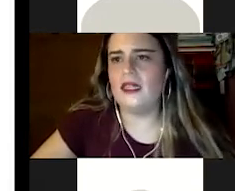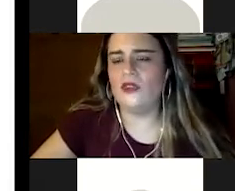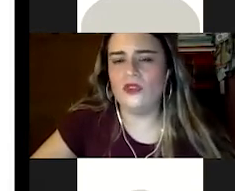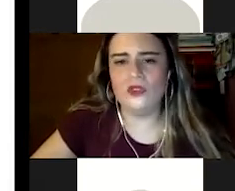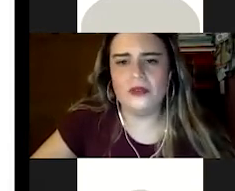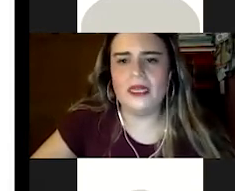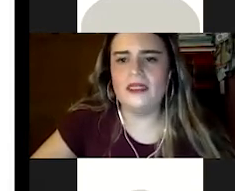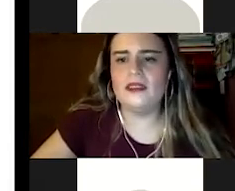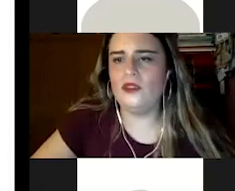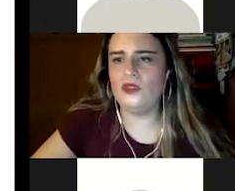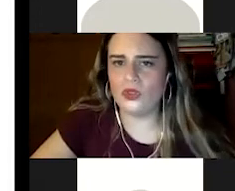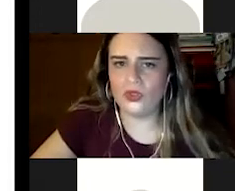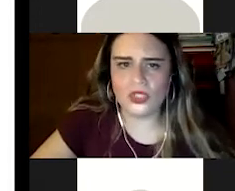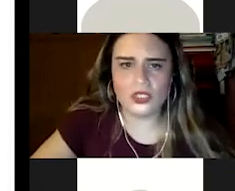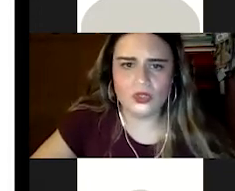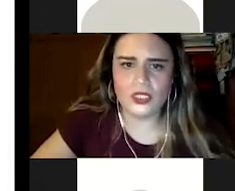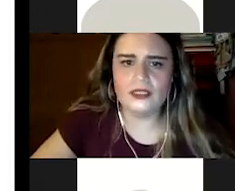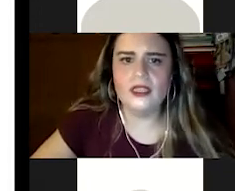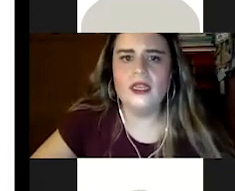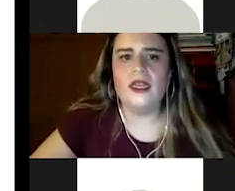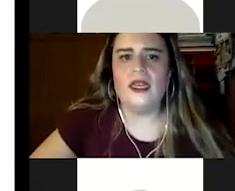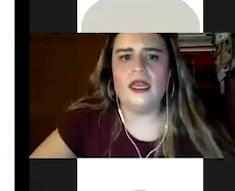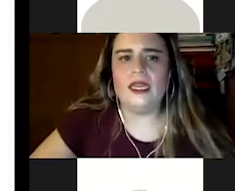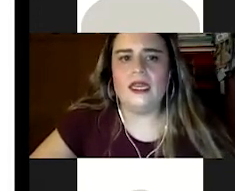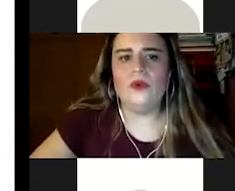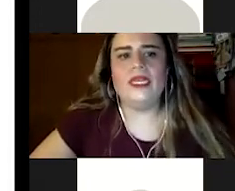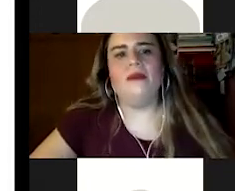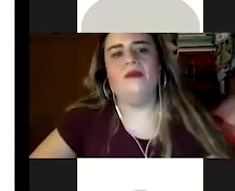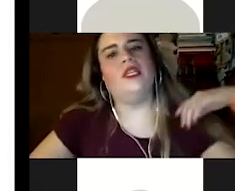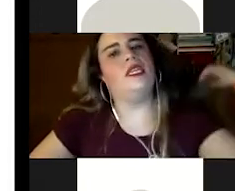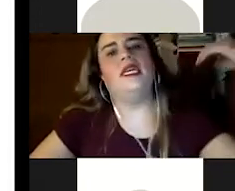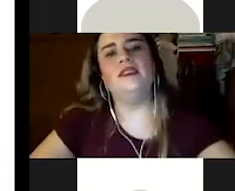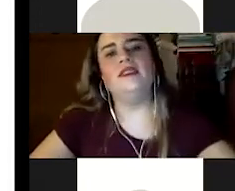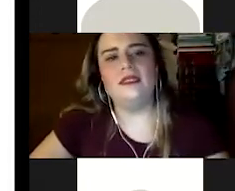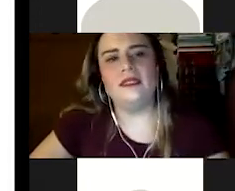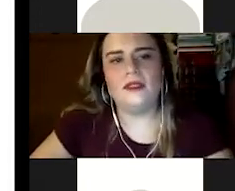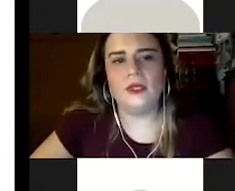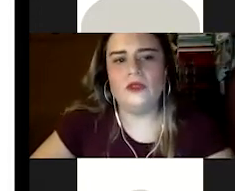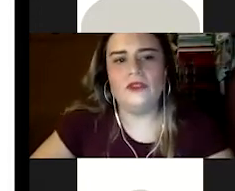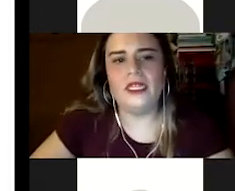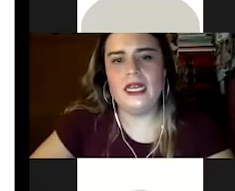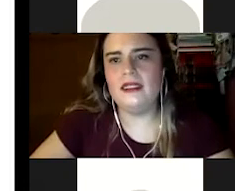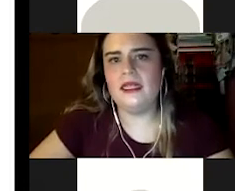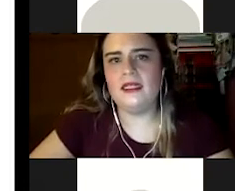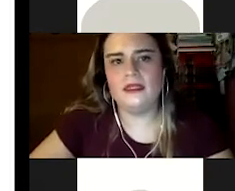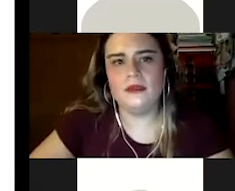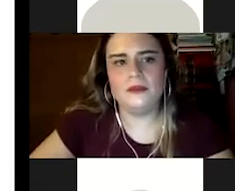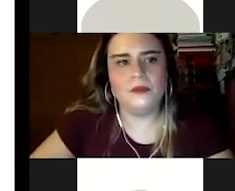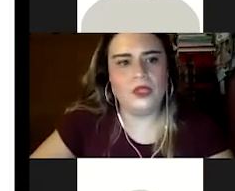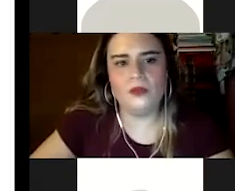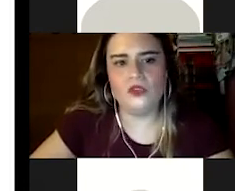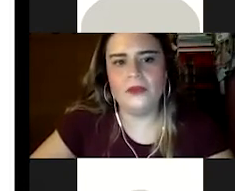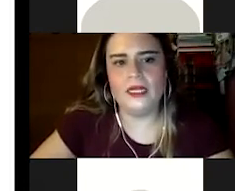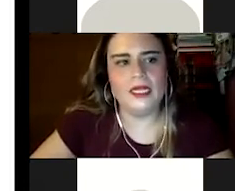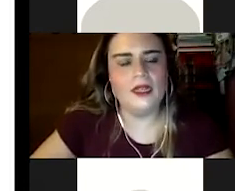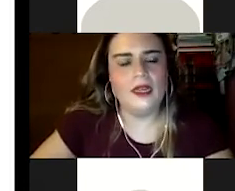a todos los niveles, en todos los sectores. Un ejemplo de alianzas es, bueno, en finanzas